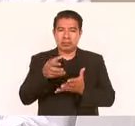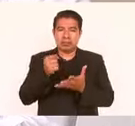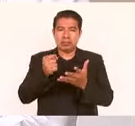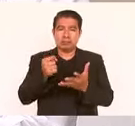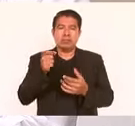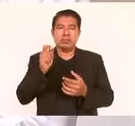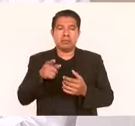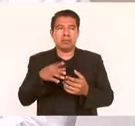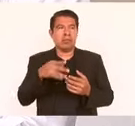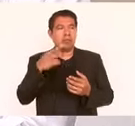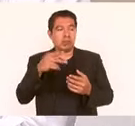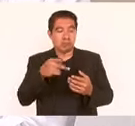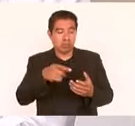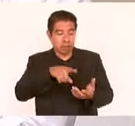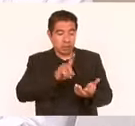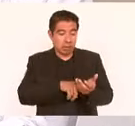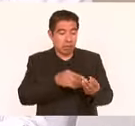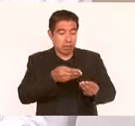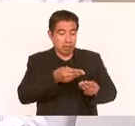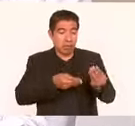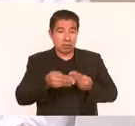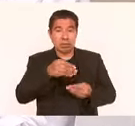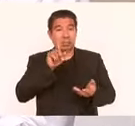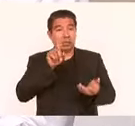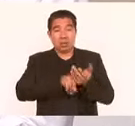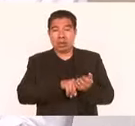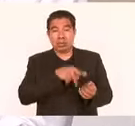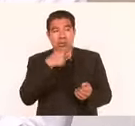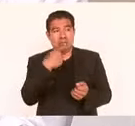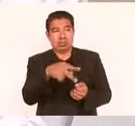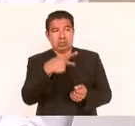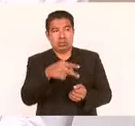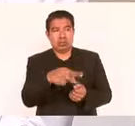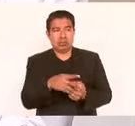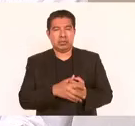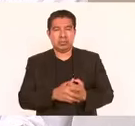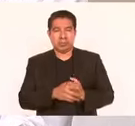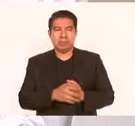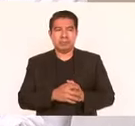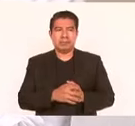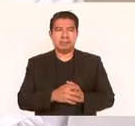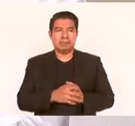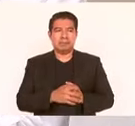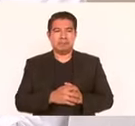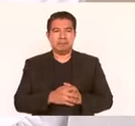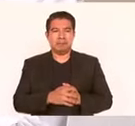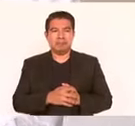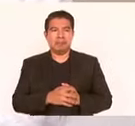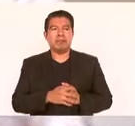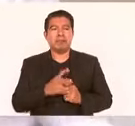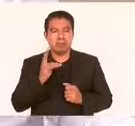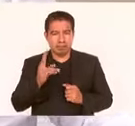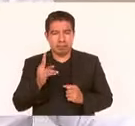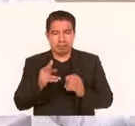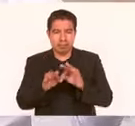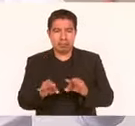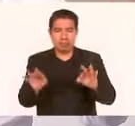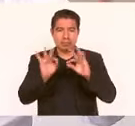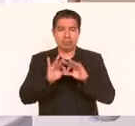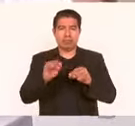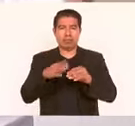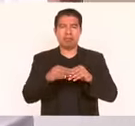de ingresos del gobierno de la Ciudad de México. Y lo más importante es que se